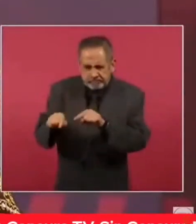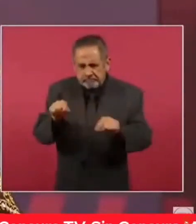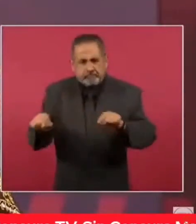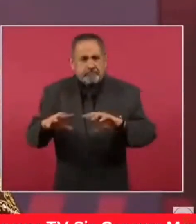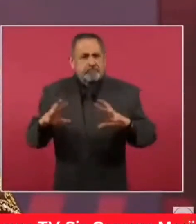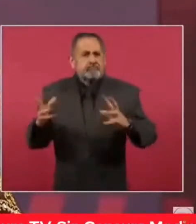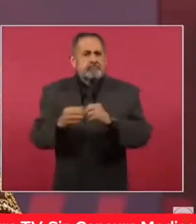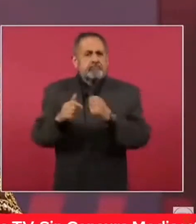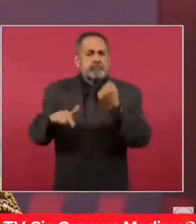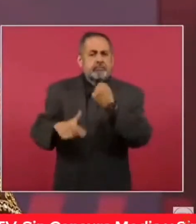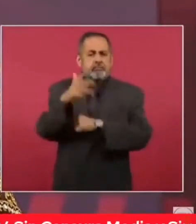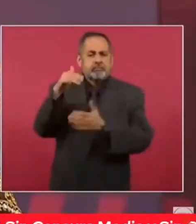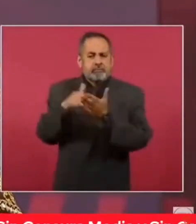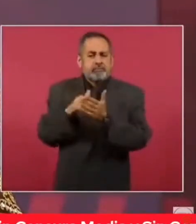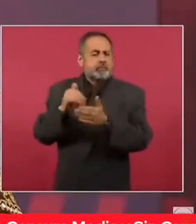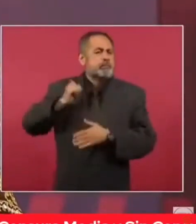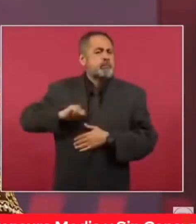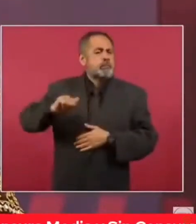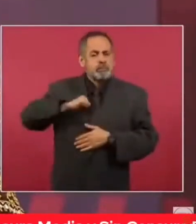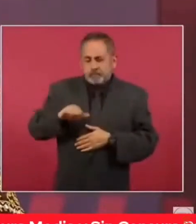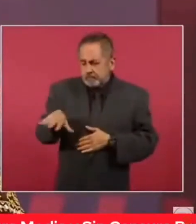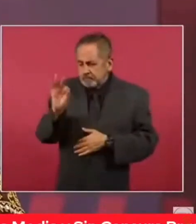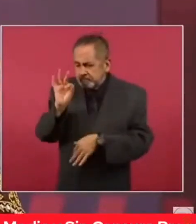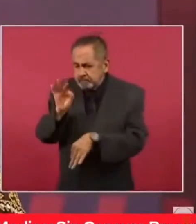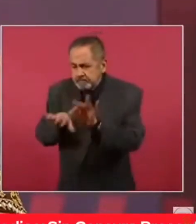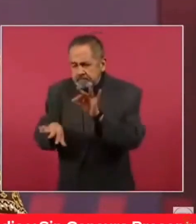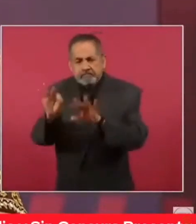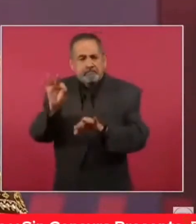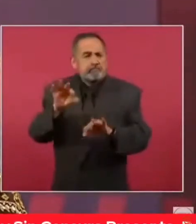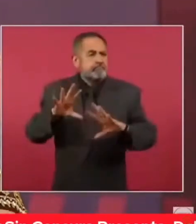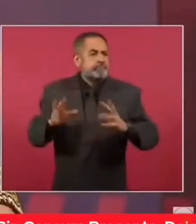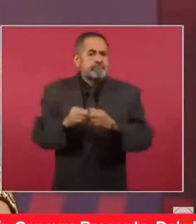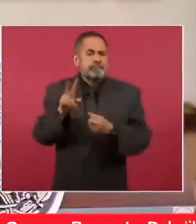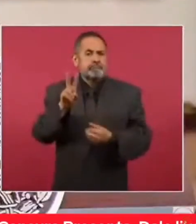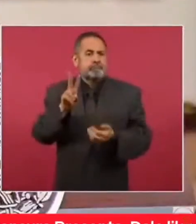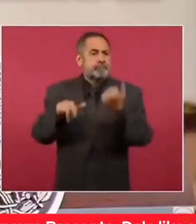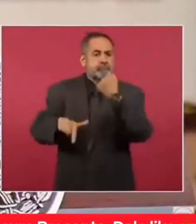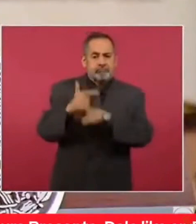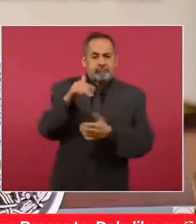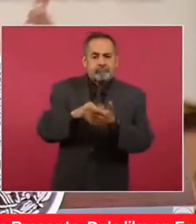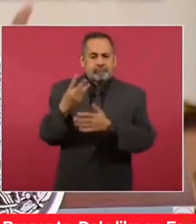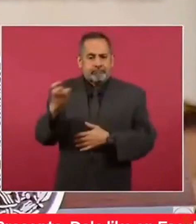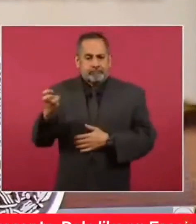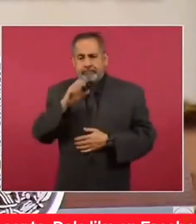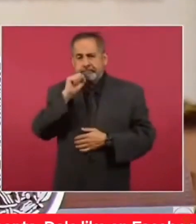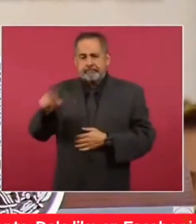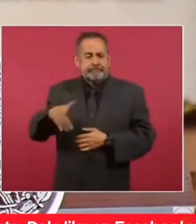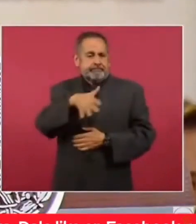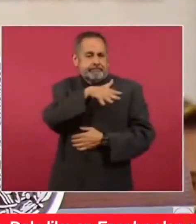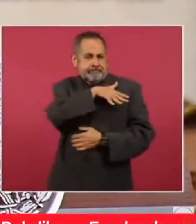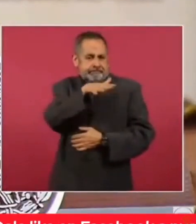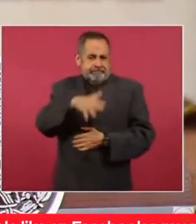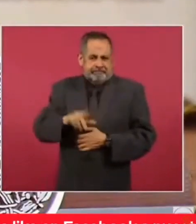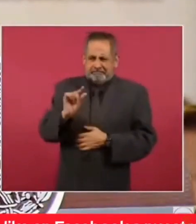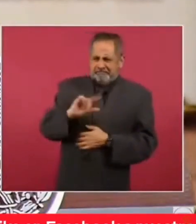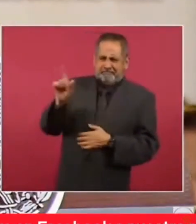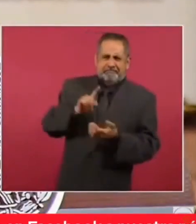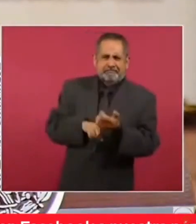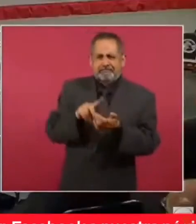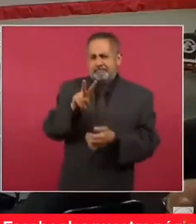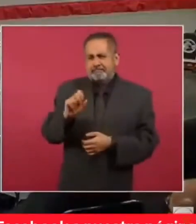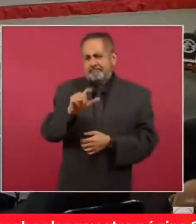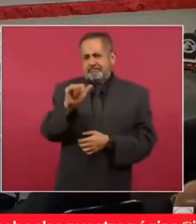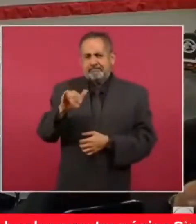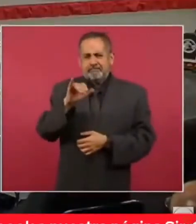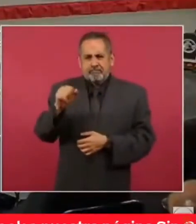de 12.000 vestigios, 12.300 vestigios, y también al talento de un general, yo le digo de película, Gustavo Vallejo,